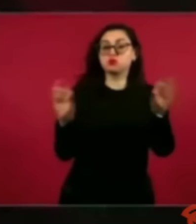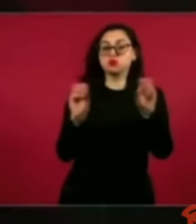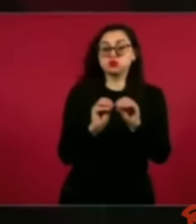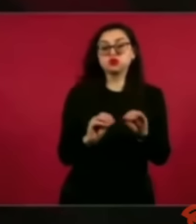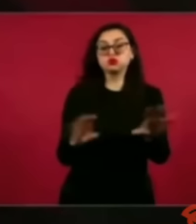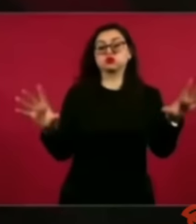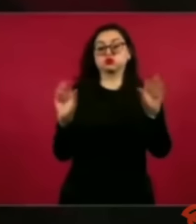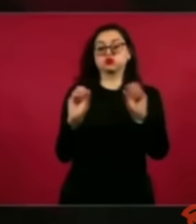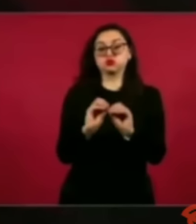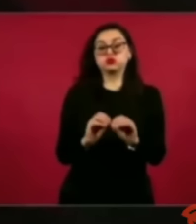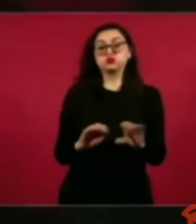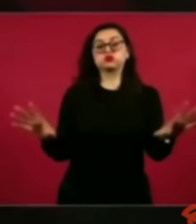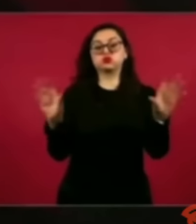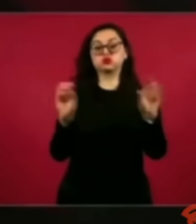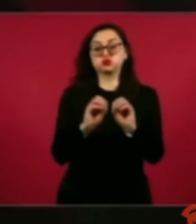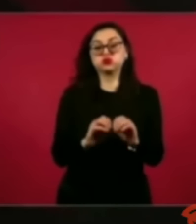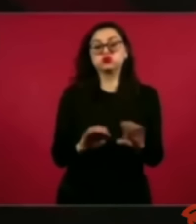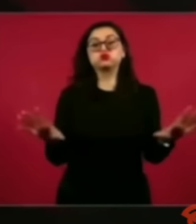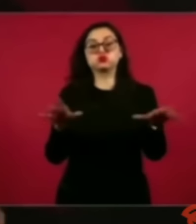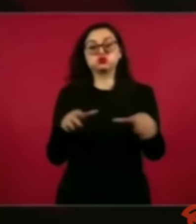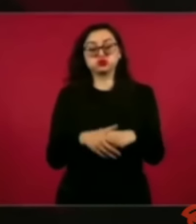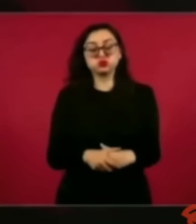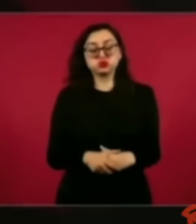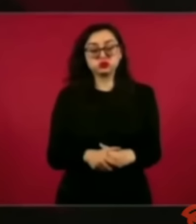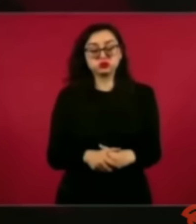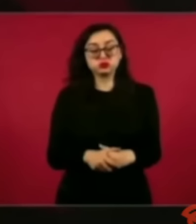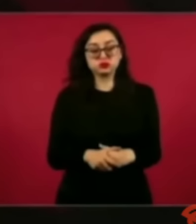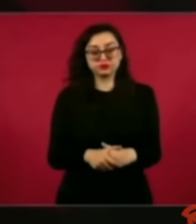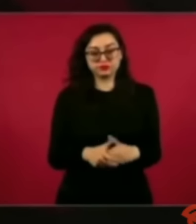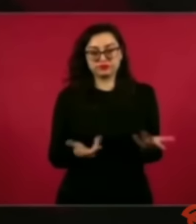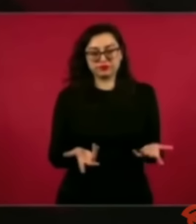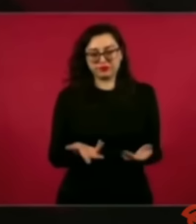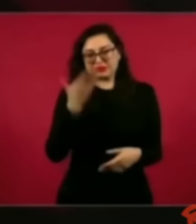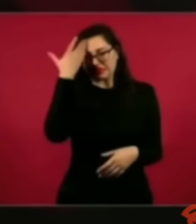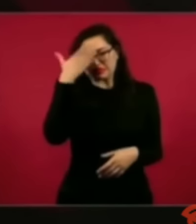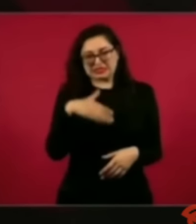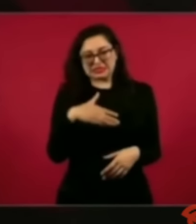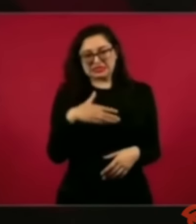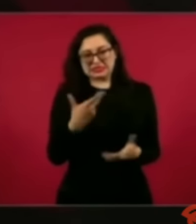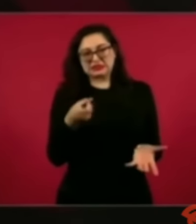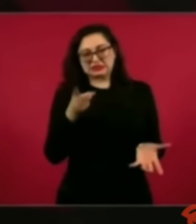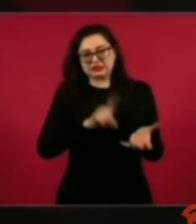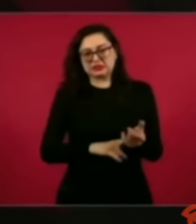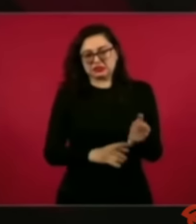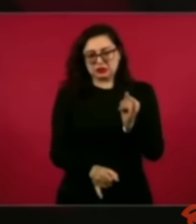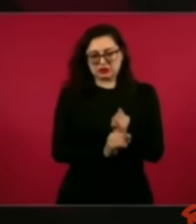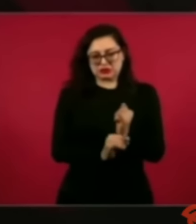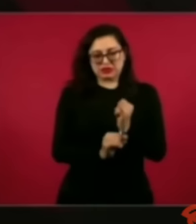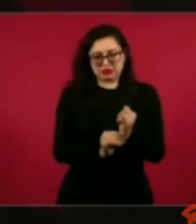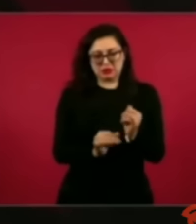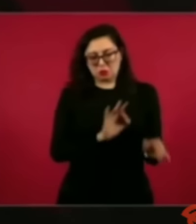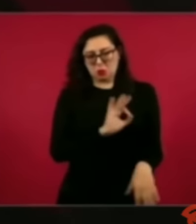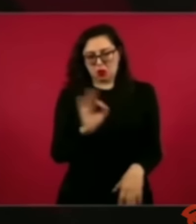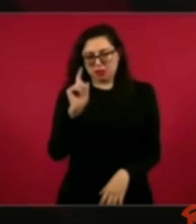mediante la manipulación que está de moda ahora en las redes sociales.